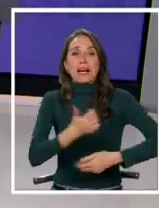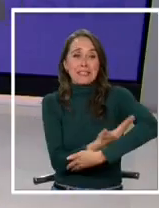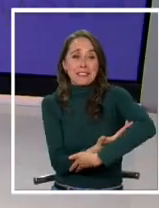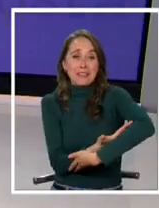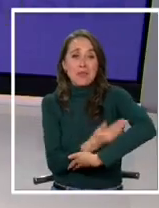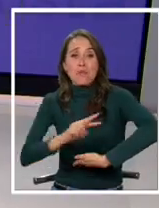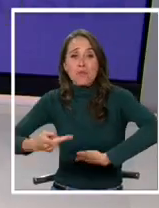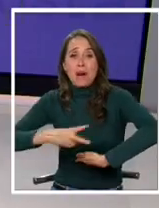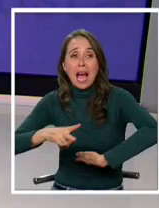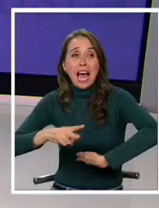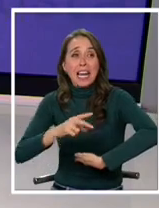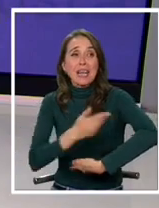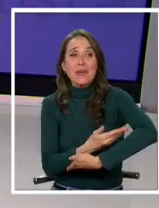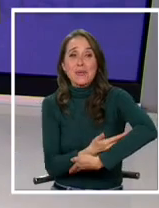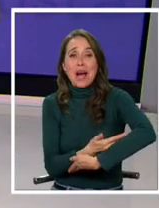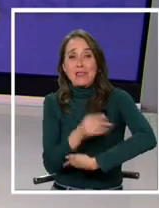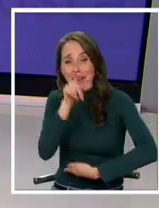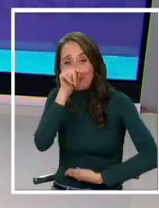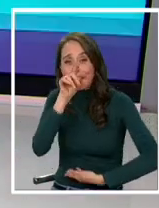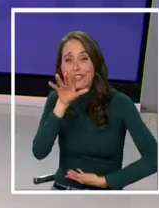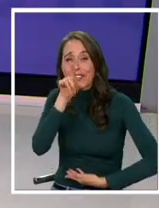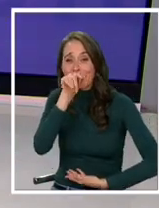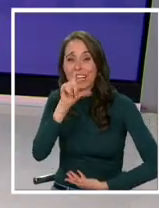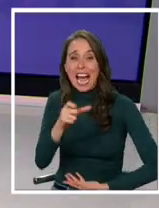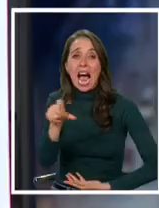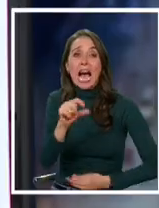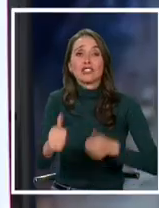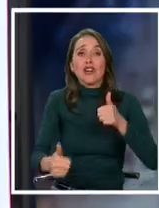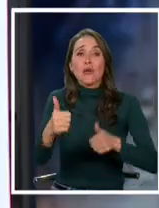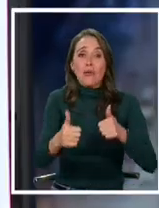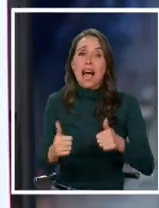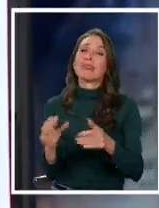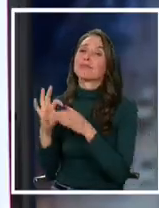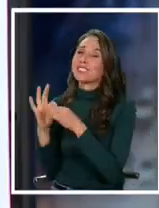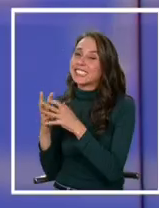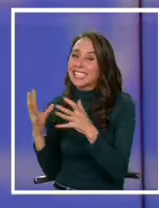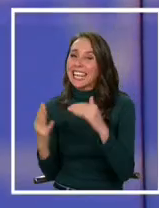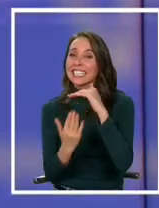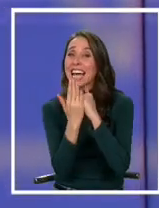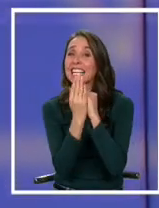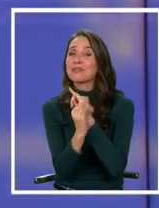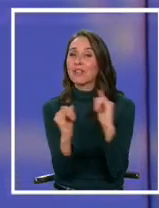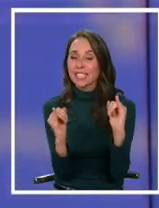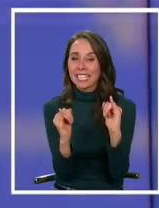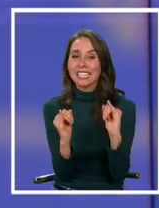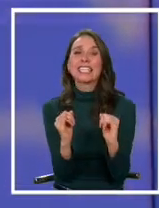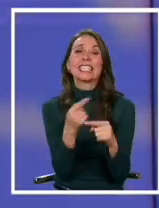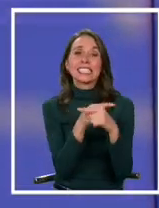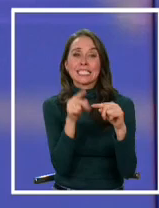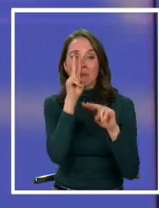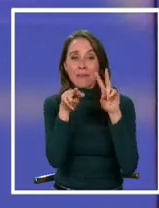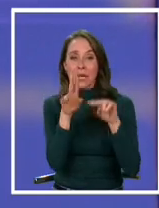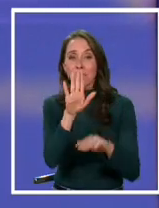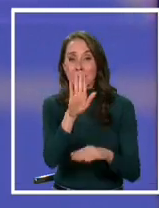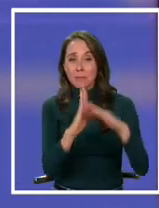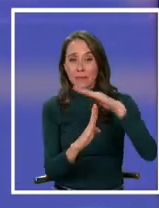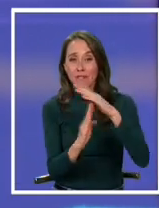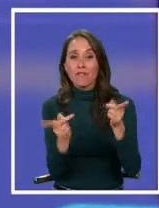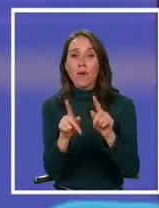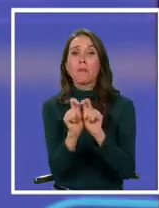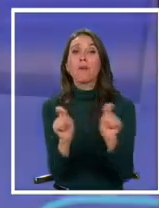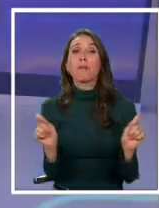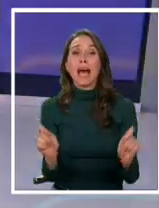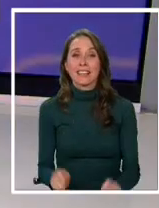Exacto va por ahí la la discusión ya Franco Muchas gracias los virales de la semana hacemos una pausa estamos de regreso inmediato